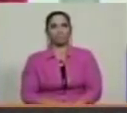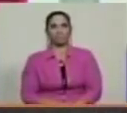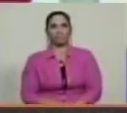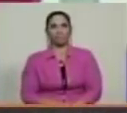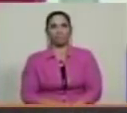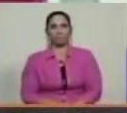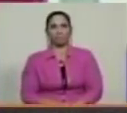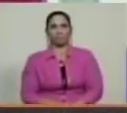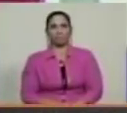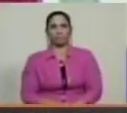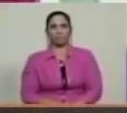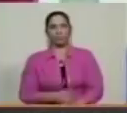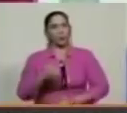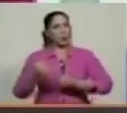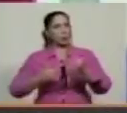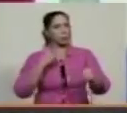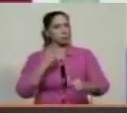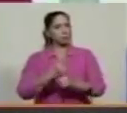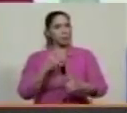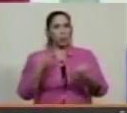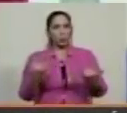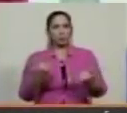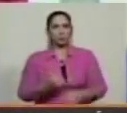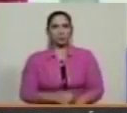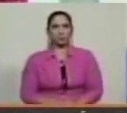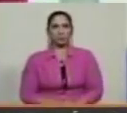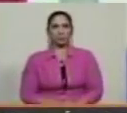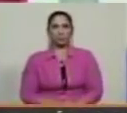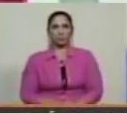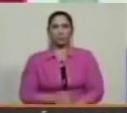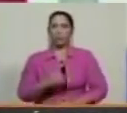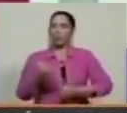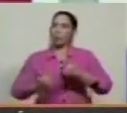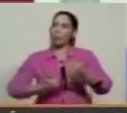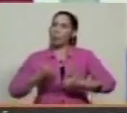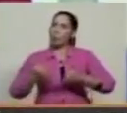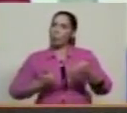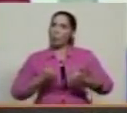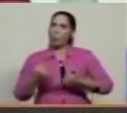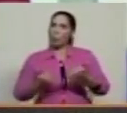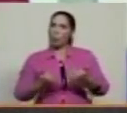¿Cuál es nuestra competencia ahorita? O mejor dicho, ¿cuál es nuestra